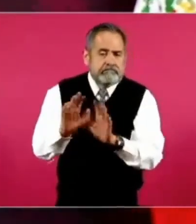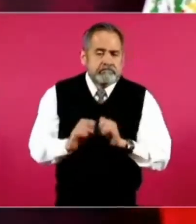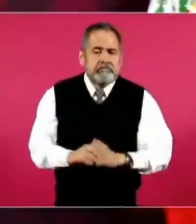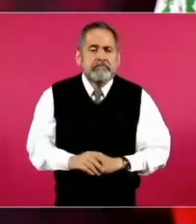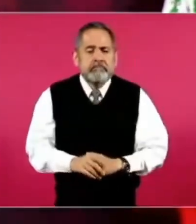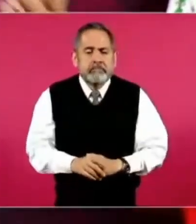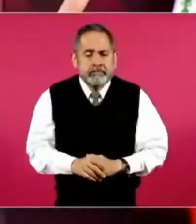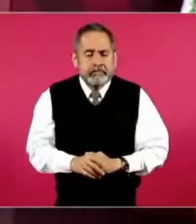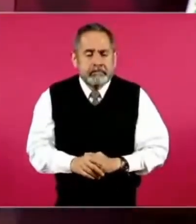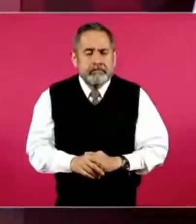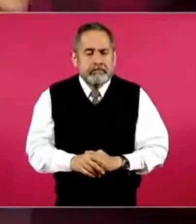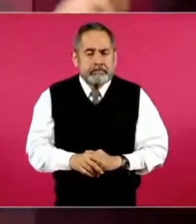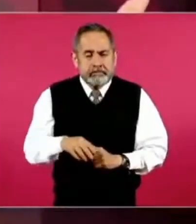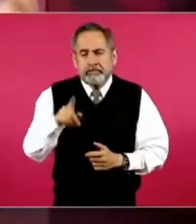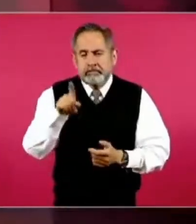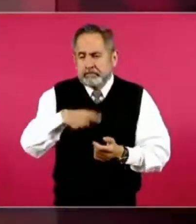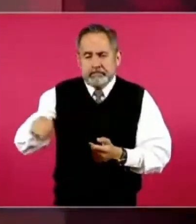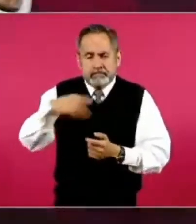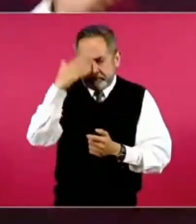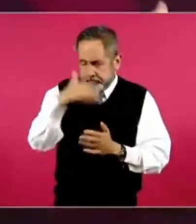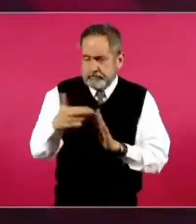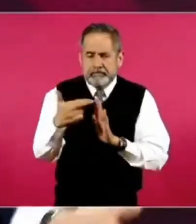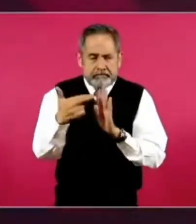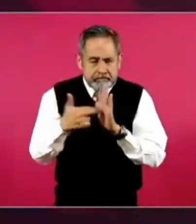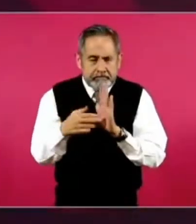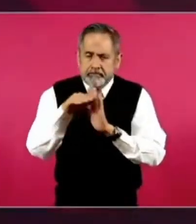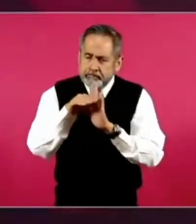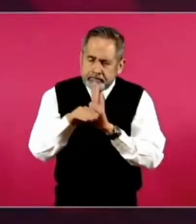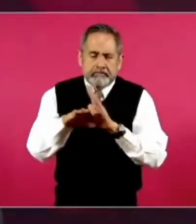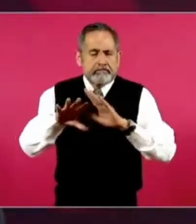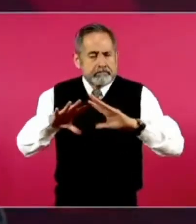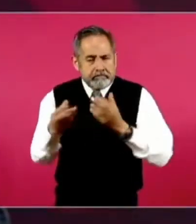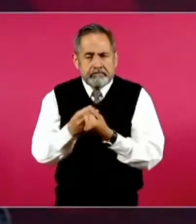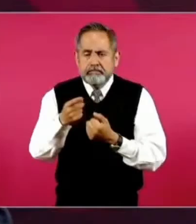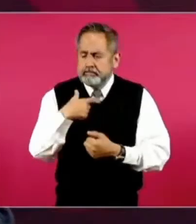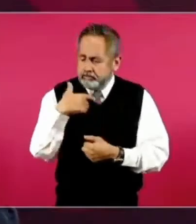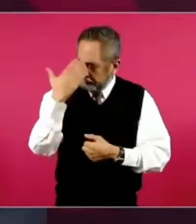hay reglas o hay